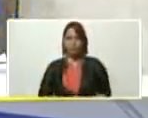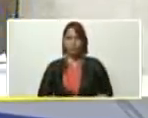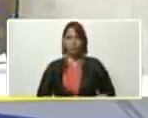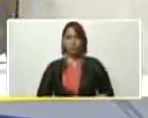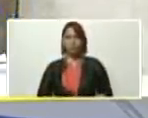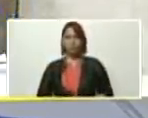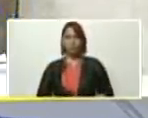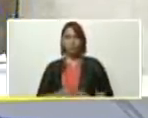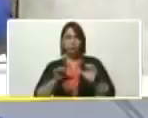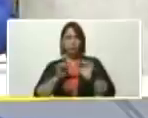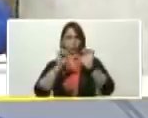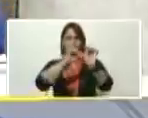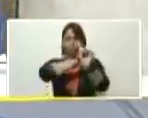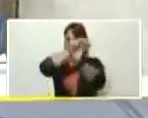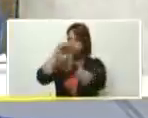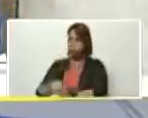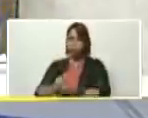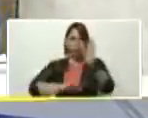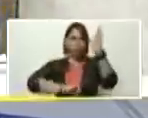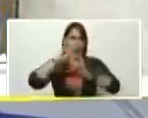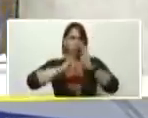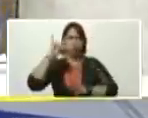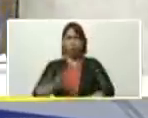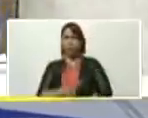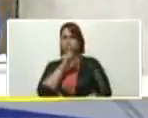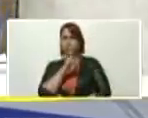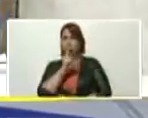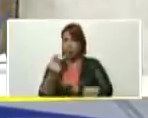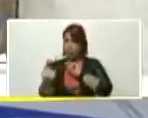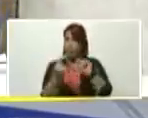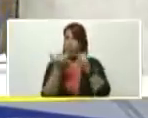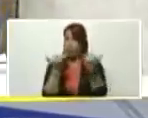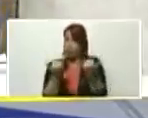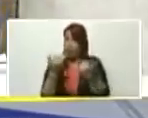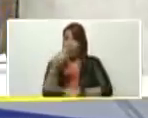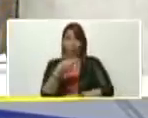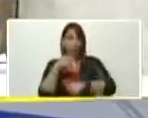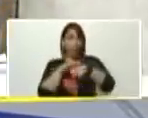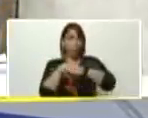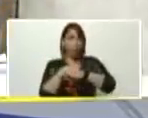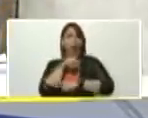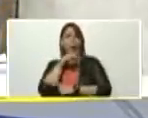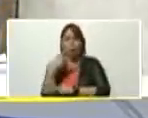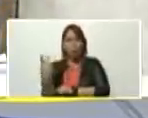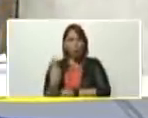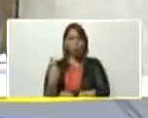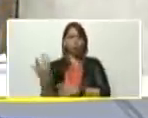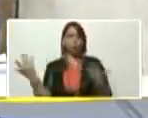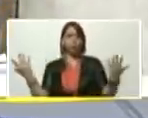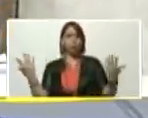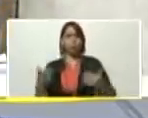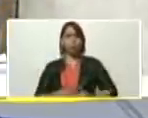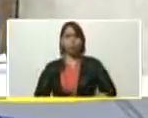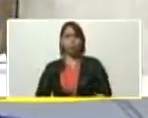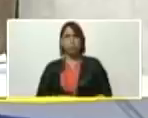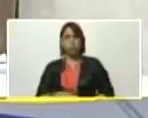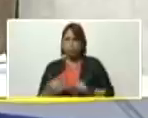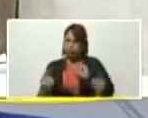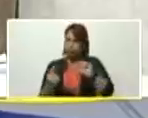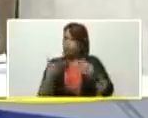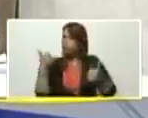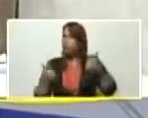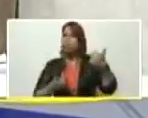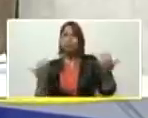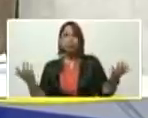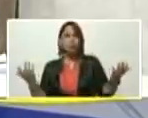para seguir venciendo la inflación? Ese es el debate, Héctor Rodríguez, lo que hablábamos ahorita. El debate